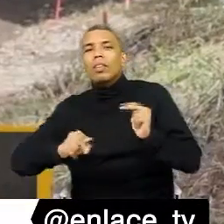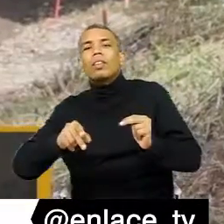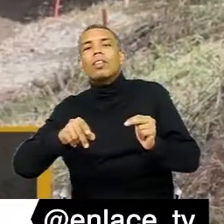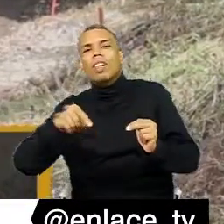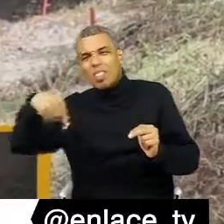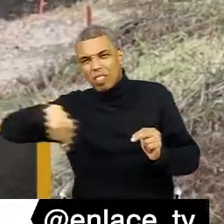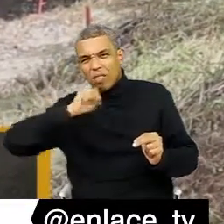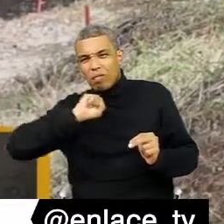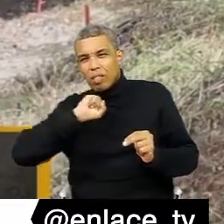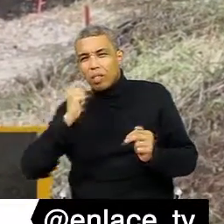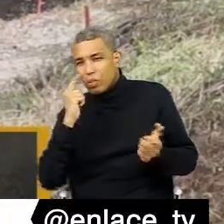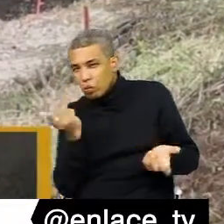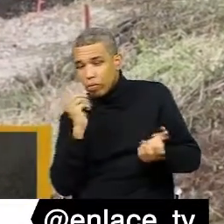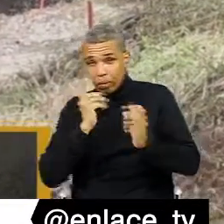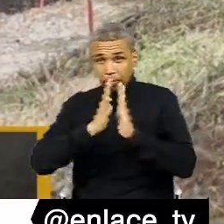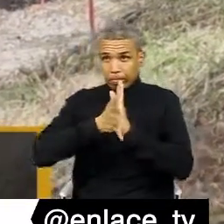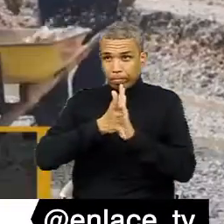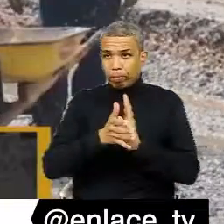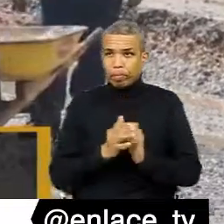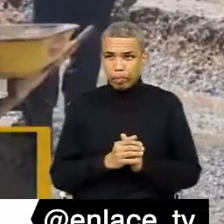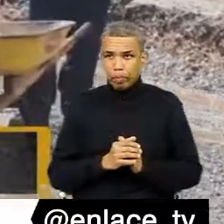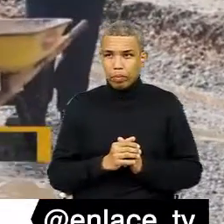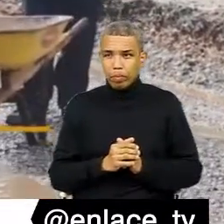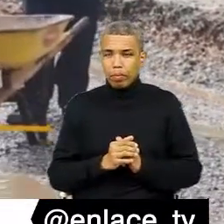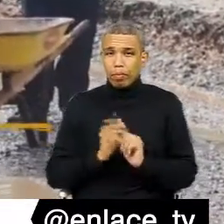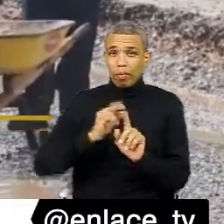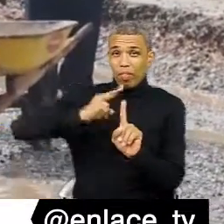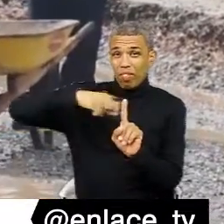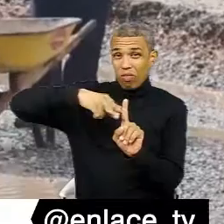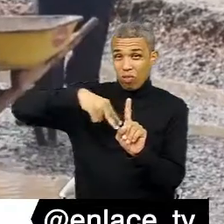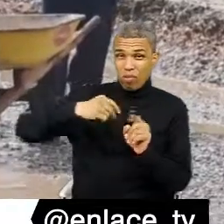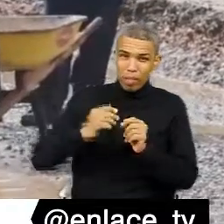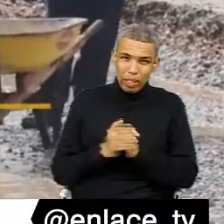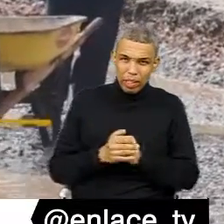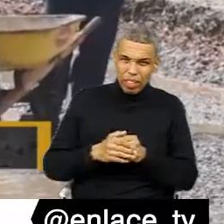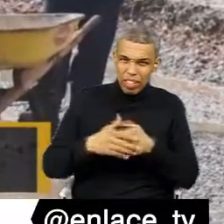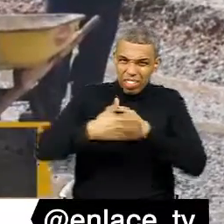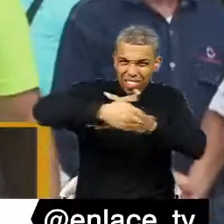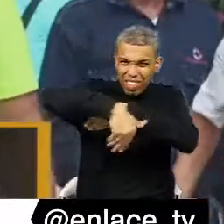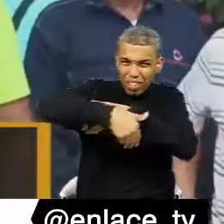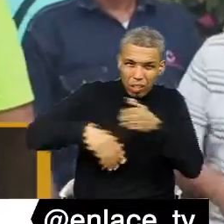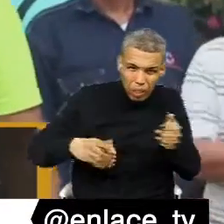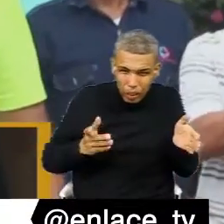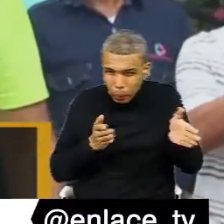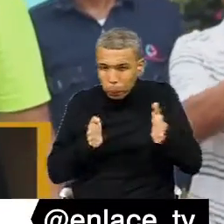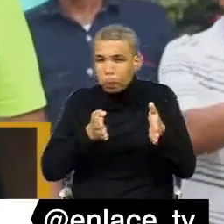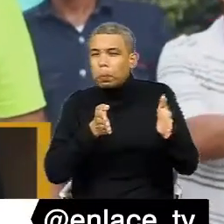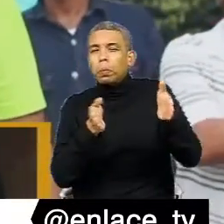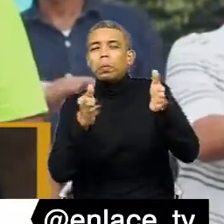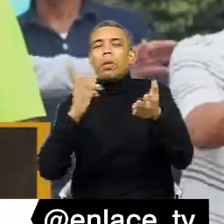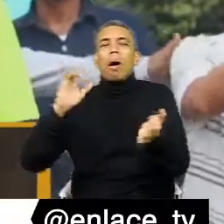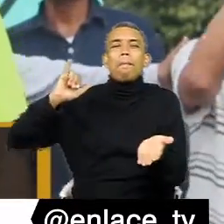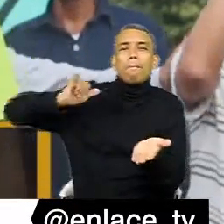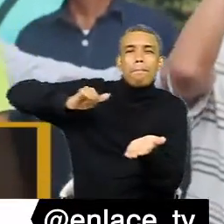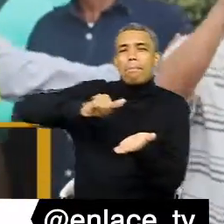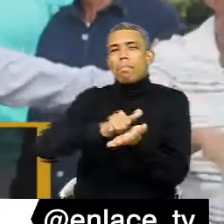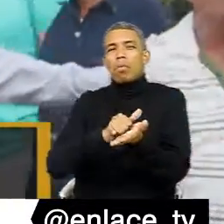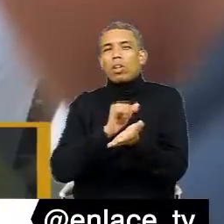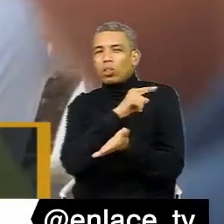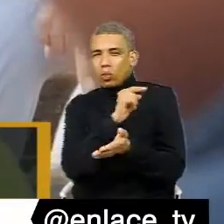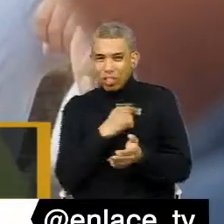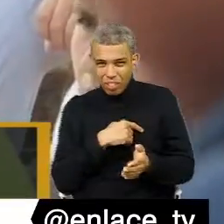En menos de 2 meses se han recuperado 800 de los 2.100 metros a intervenir en la obra vial del aeropuerto Puerta del Once. Según el gobierno